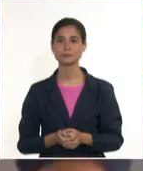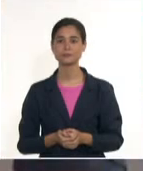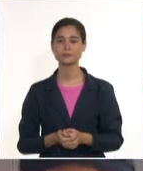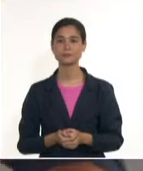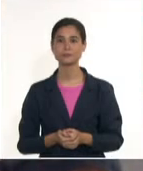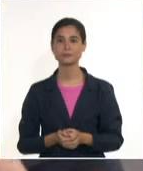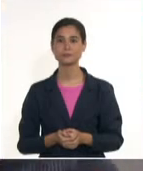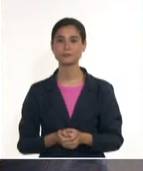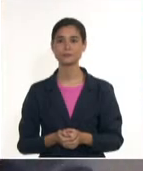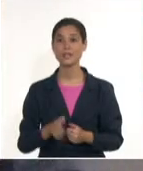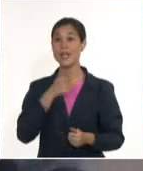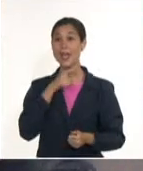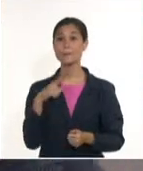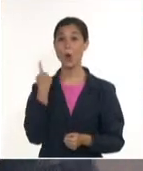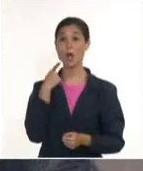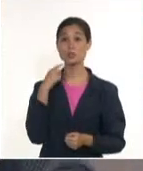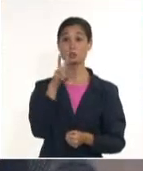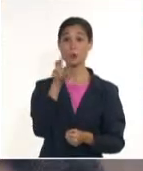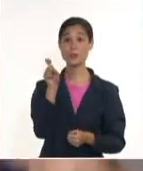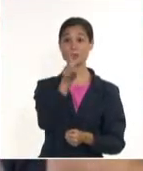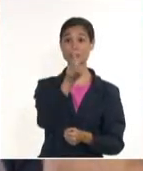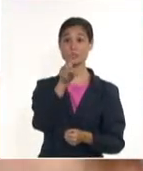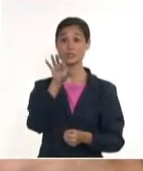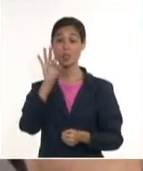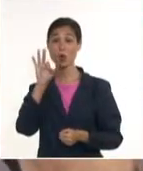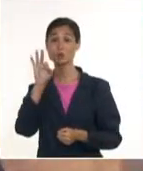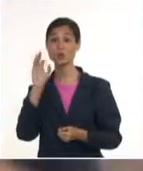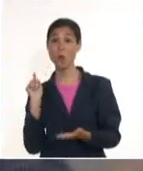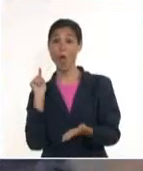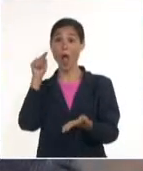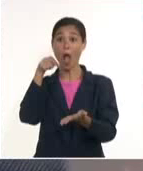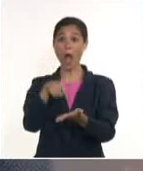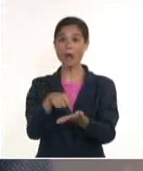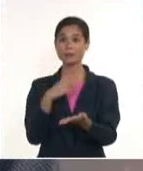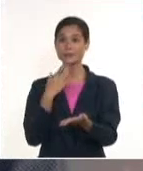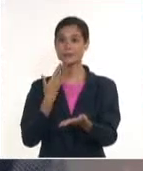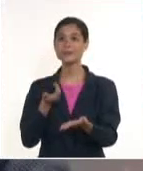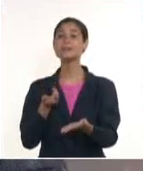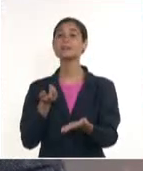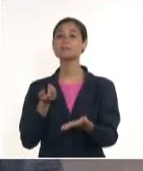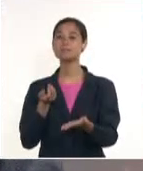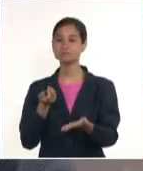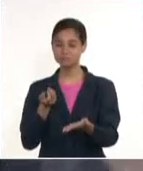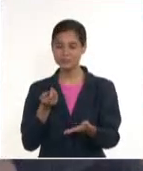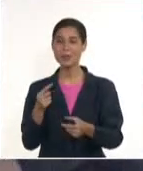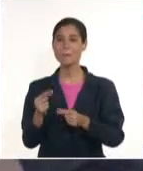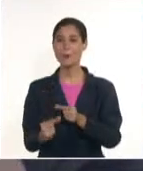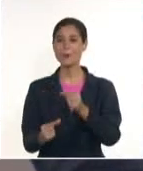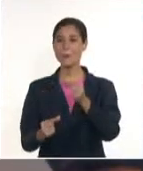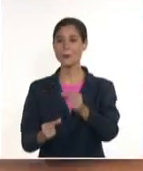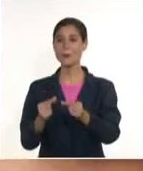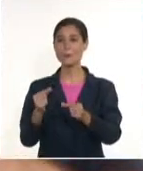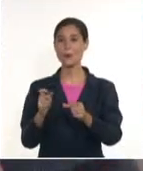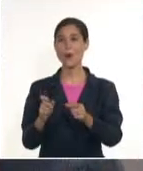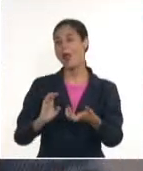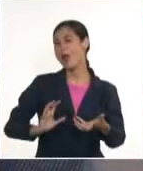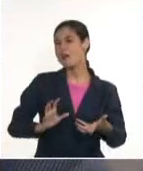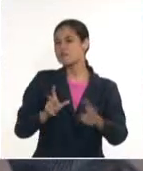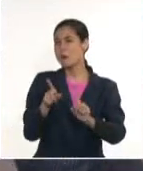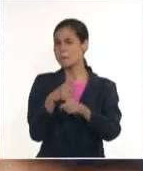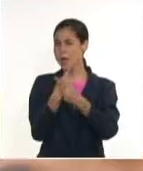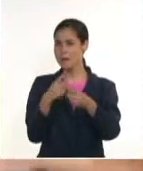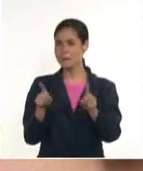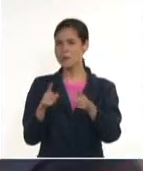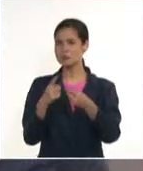Desde allá para acá viene haciendo un trabajo, como les estaba contando, fundamentado en el rock progresivo y el metal progresivo, aunque nosotros incorporamos